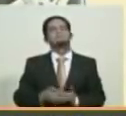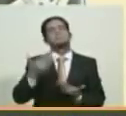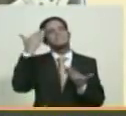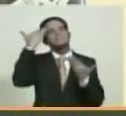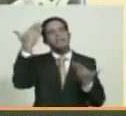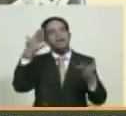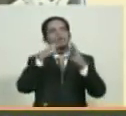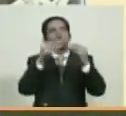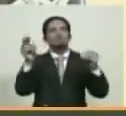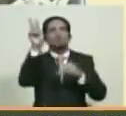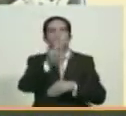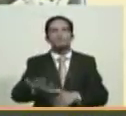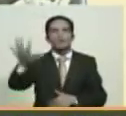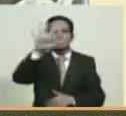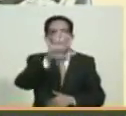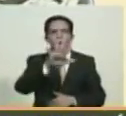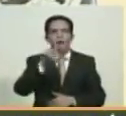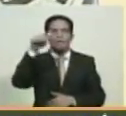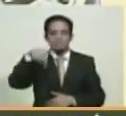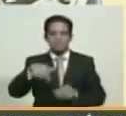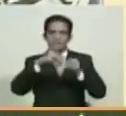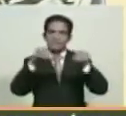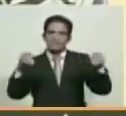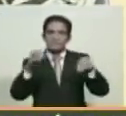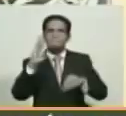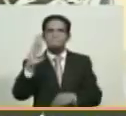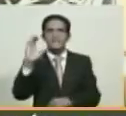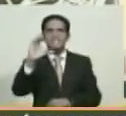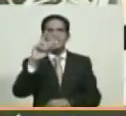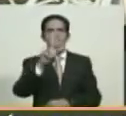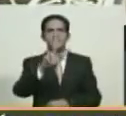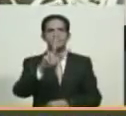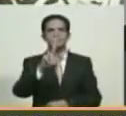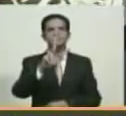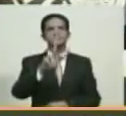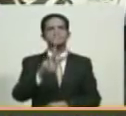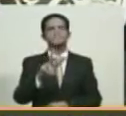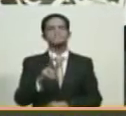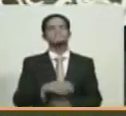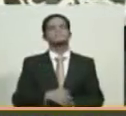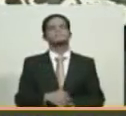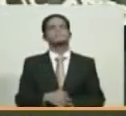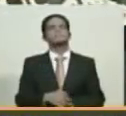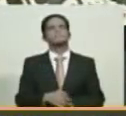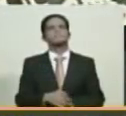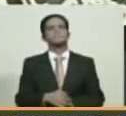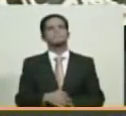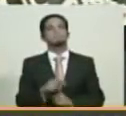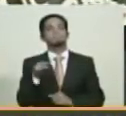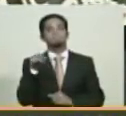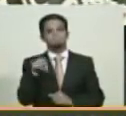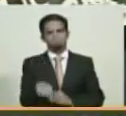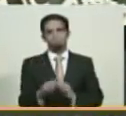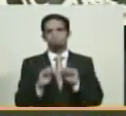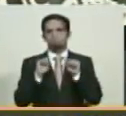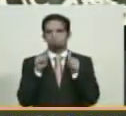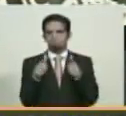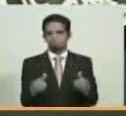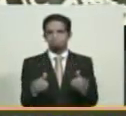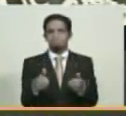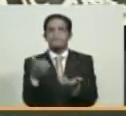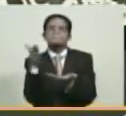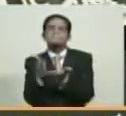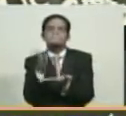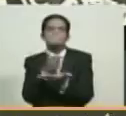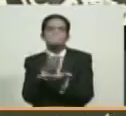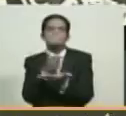el pueblo de Venezuela desde la sede del Banco Central, donde nos encontramos en el arranque del Plan de Ahorro